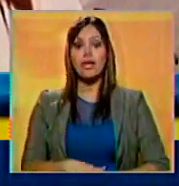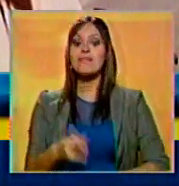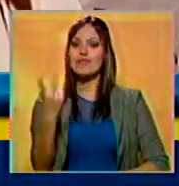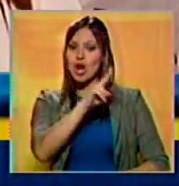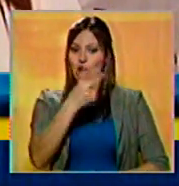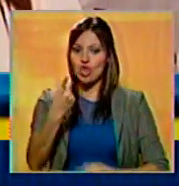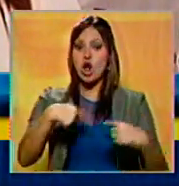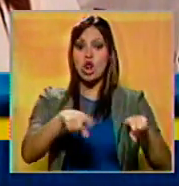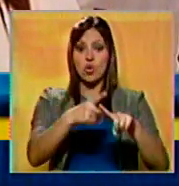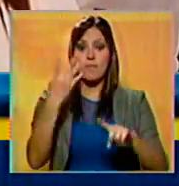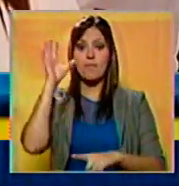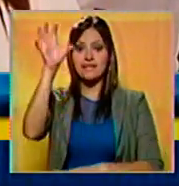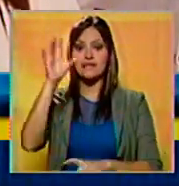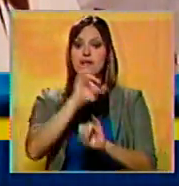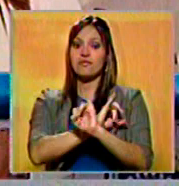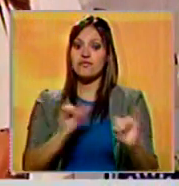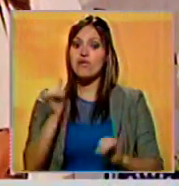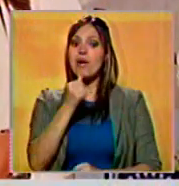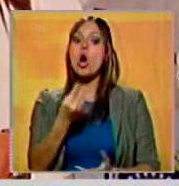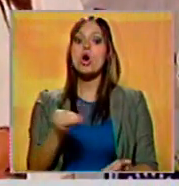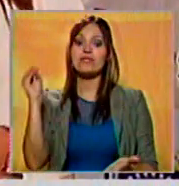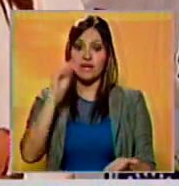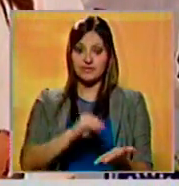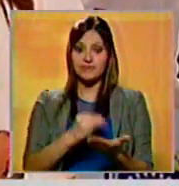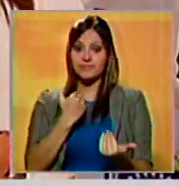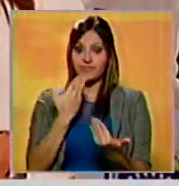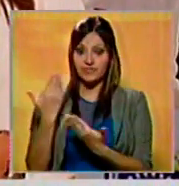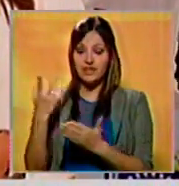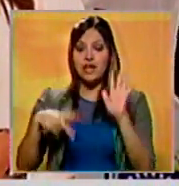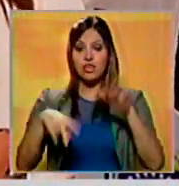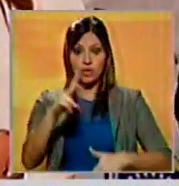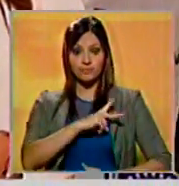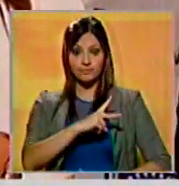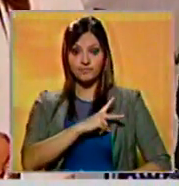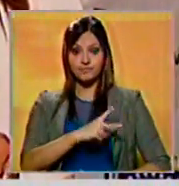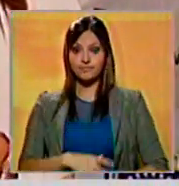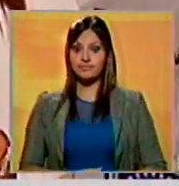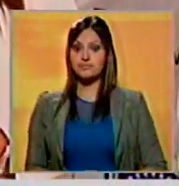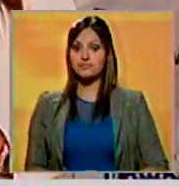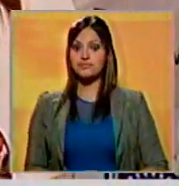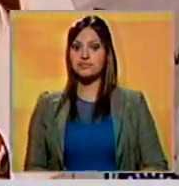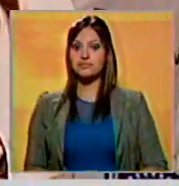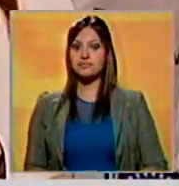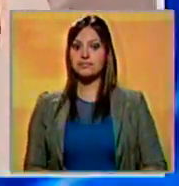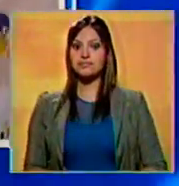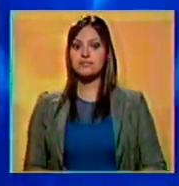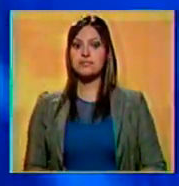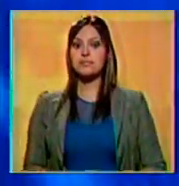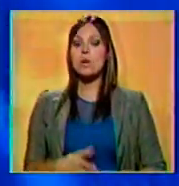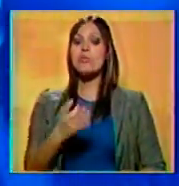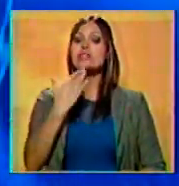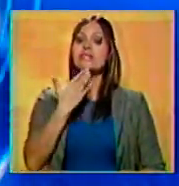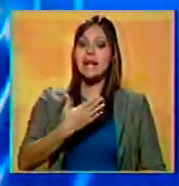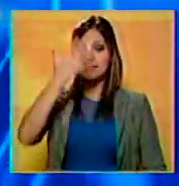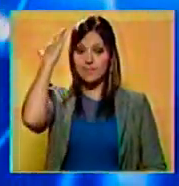dos lugares del país. Con esta información, retornen con más de la emisión meridiana de su noticiero Venevisión. Muchísimas gracias, Milagro.